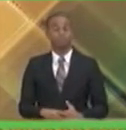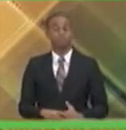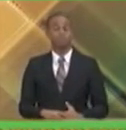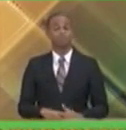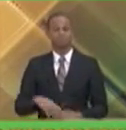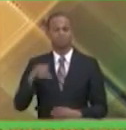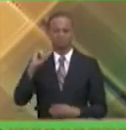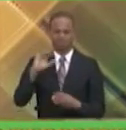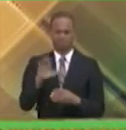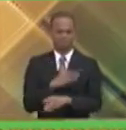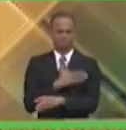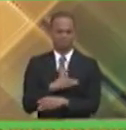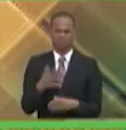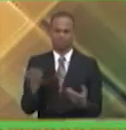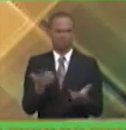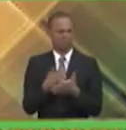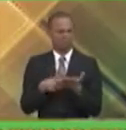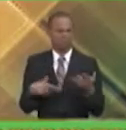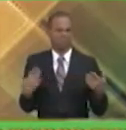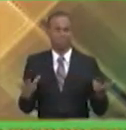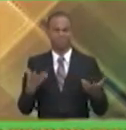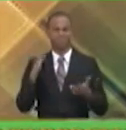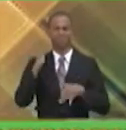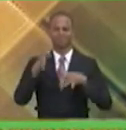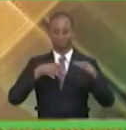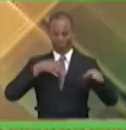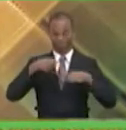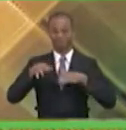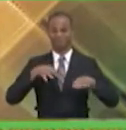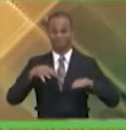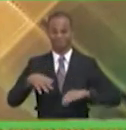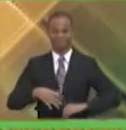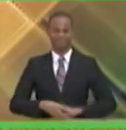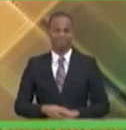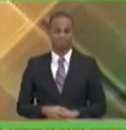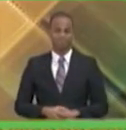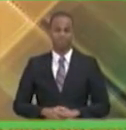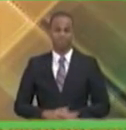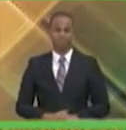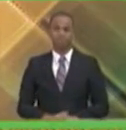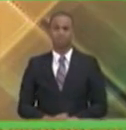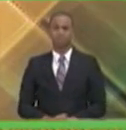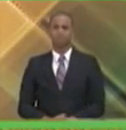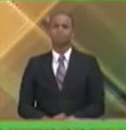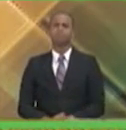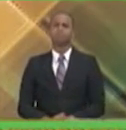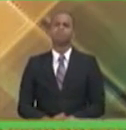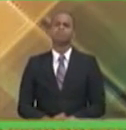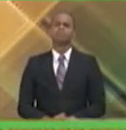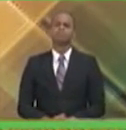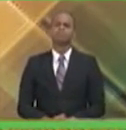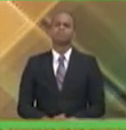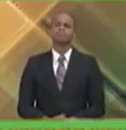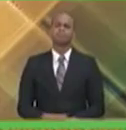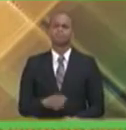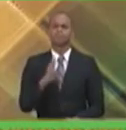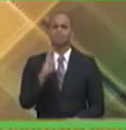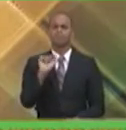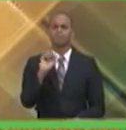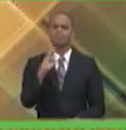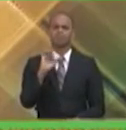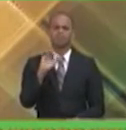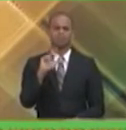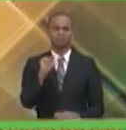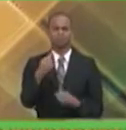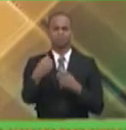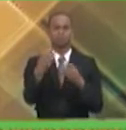es eso de música inclusiva? Pues nos lo va a explicar Luz del Alba, sí. Bárbara, mientras